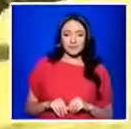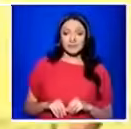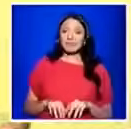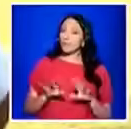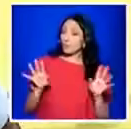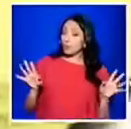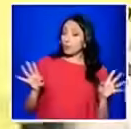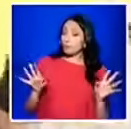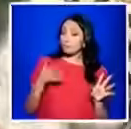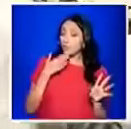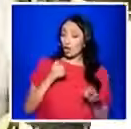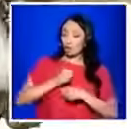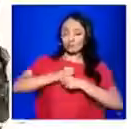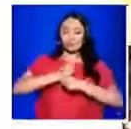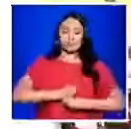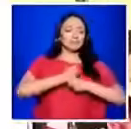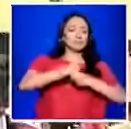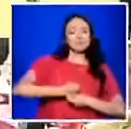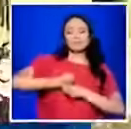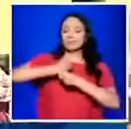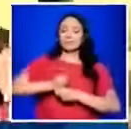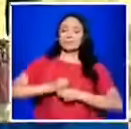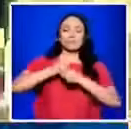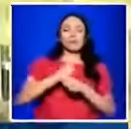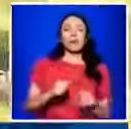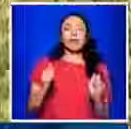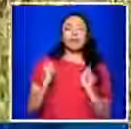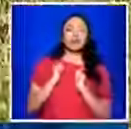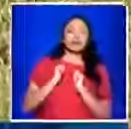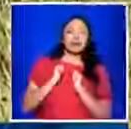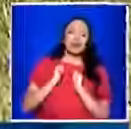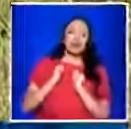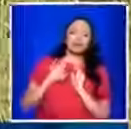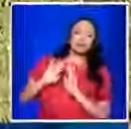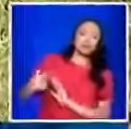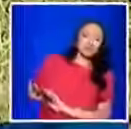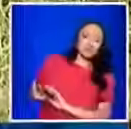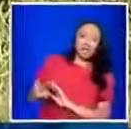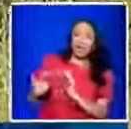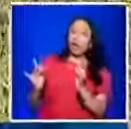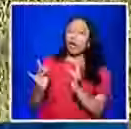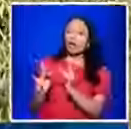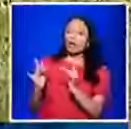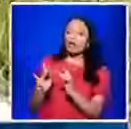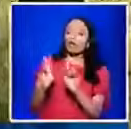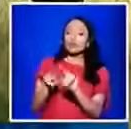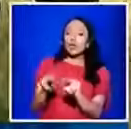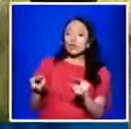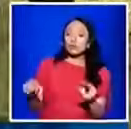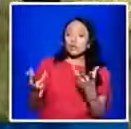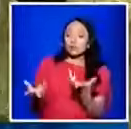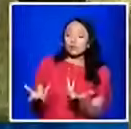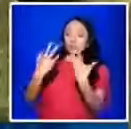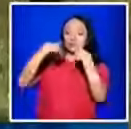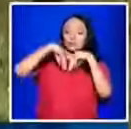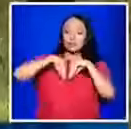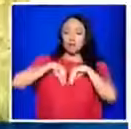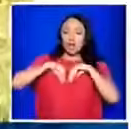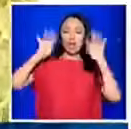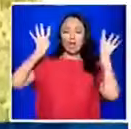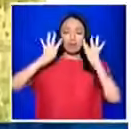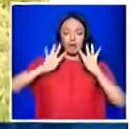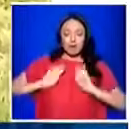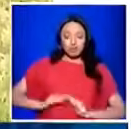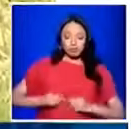Nada mejor que una cabalgata para descansar de las responsabilidades. El contacto con la naturaleza le recarga de energía a